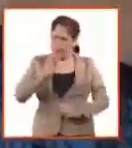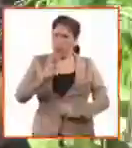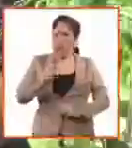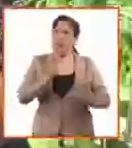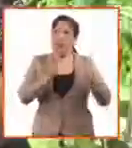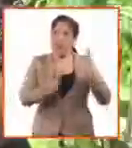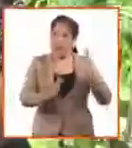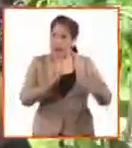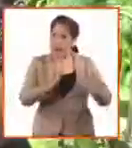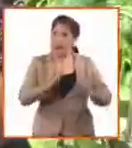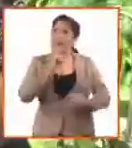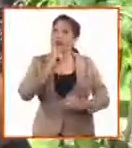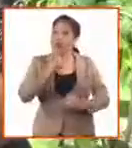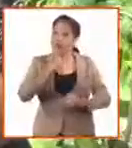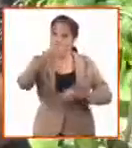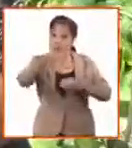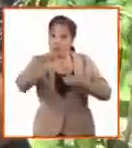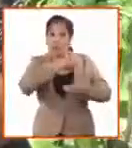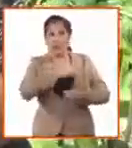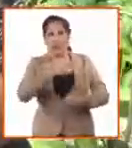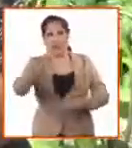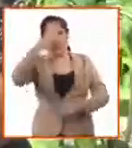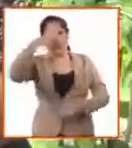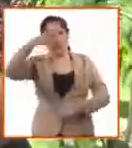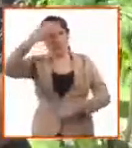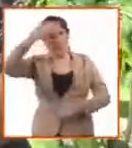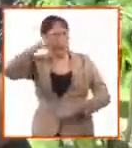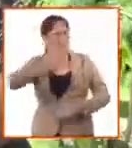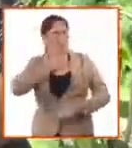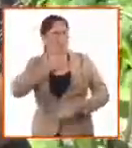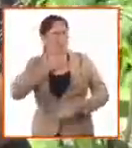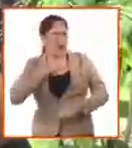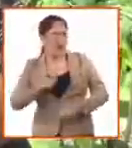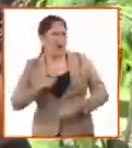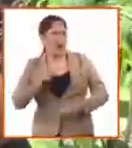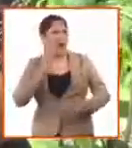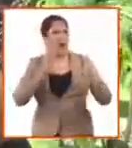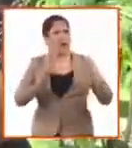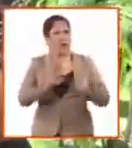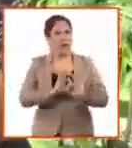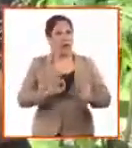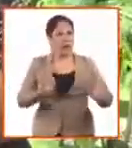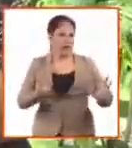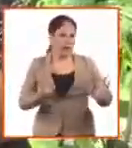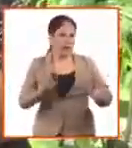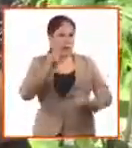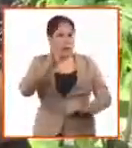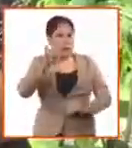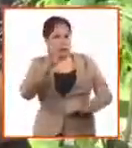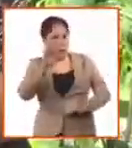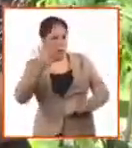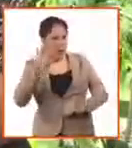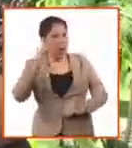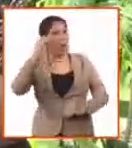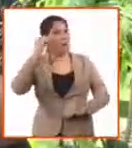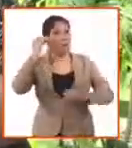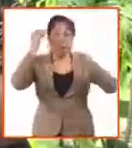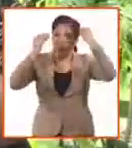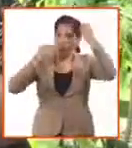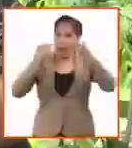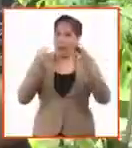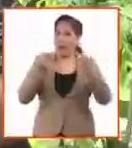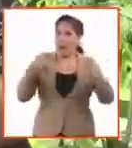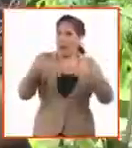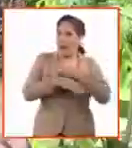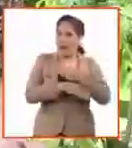muy difíciles en la revolución cubana por ejemplo el período especial sabes que cuando hay crisis económica también trae